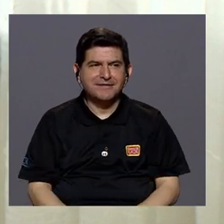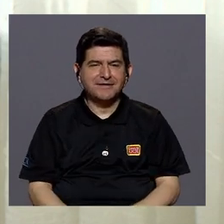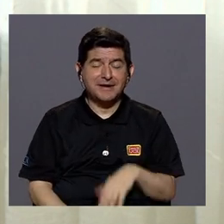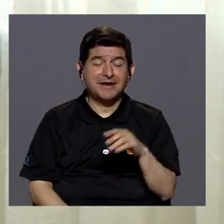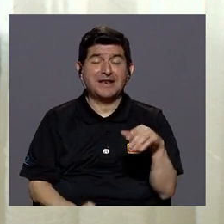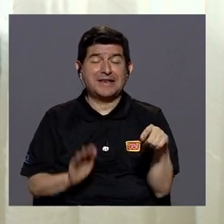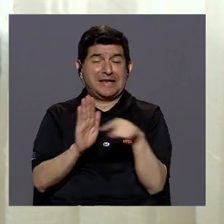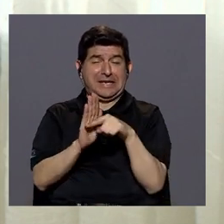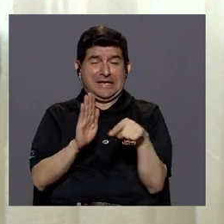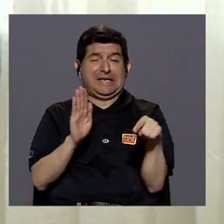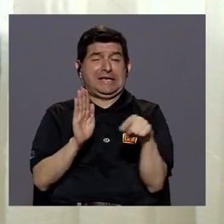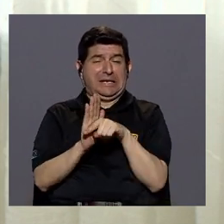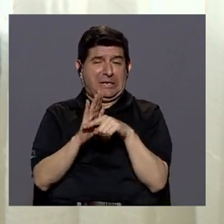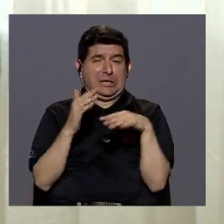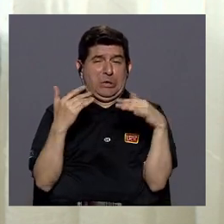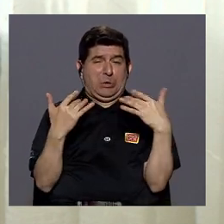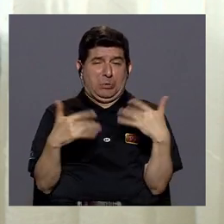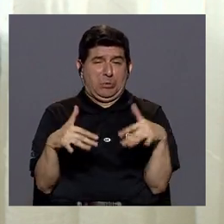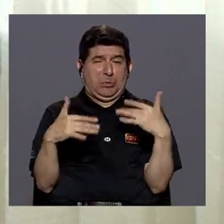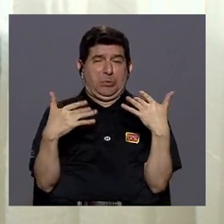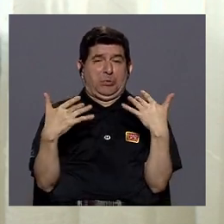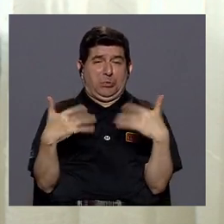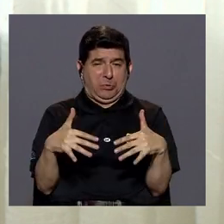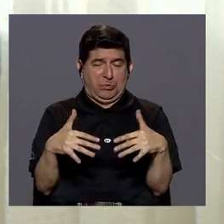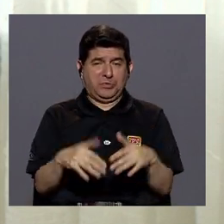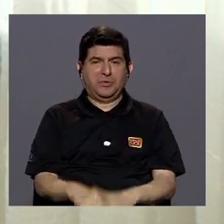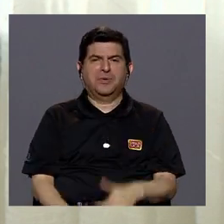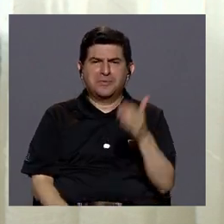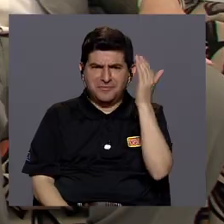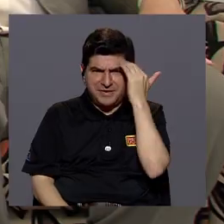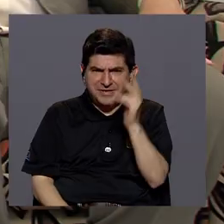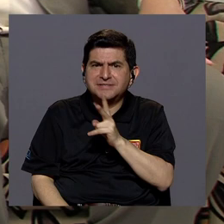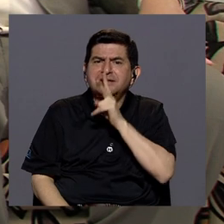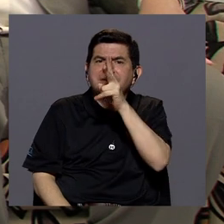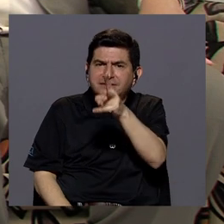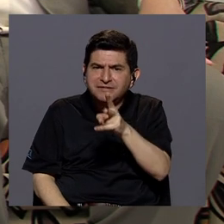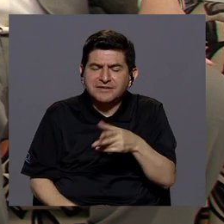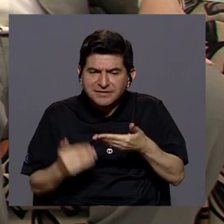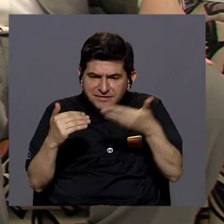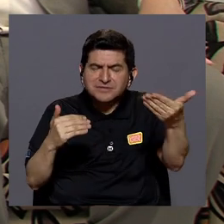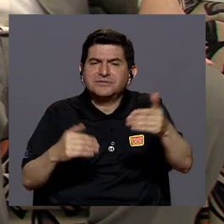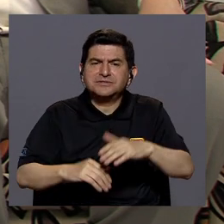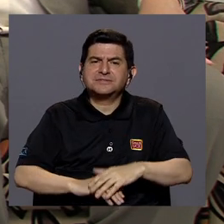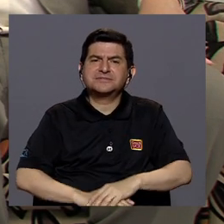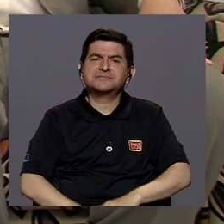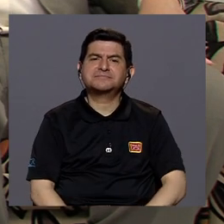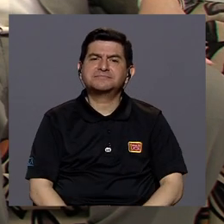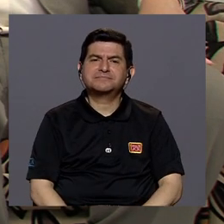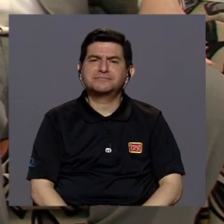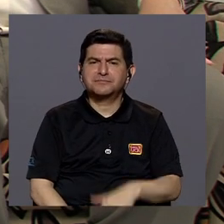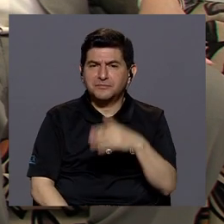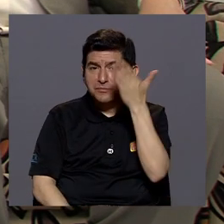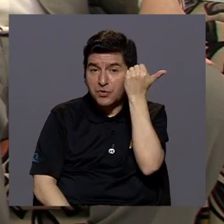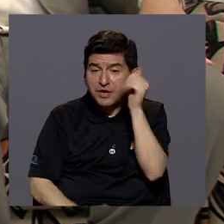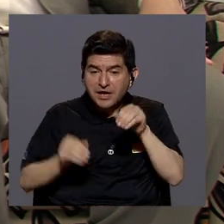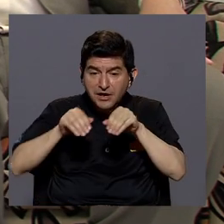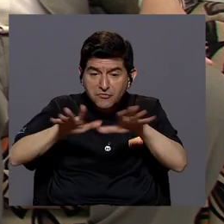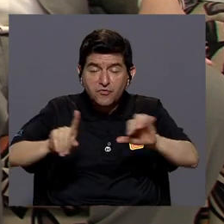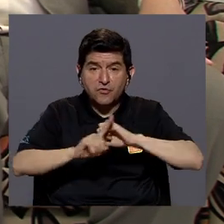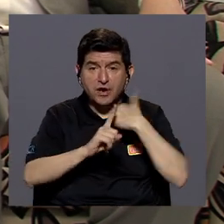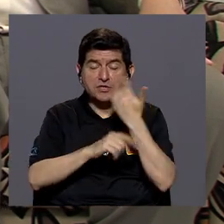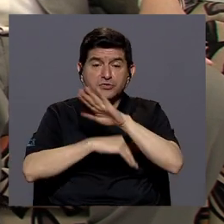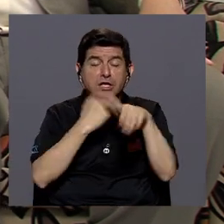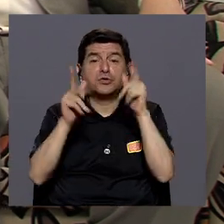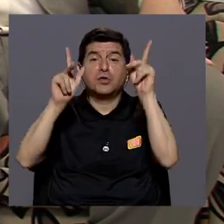perjuicio para conocer la verdad de las cosas. Porque en las redes sociales cualquier